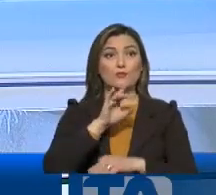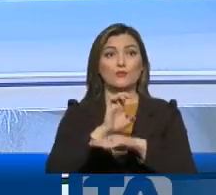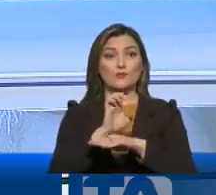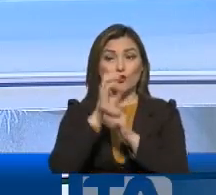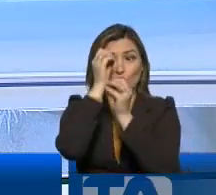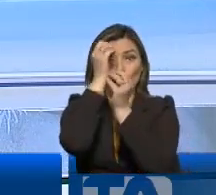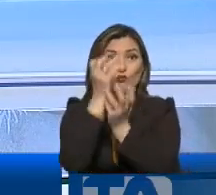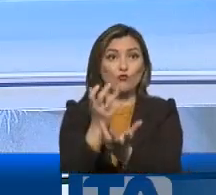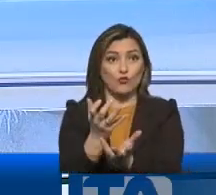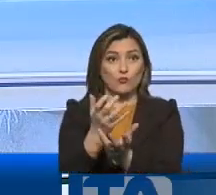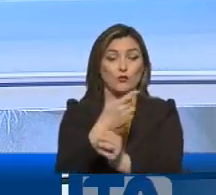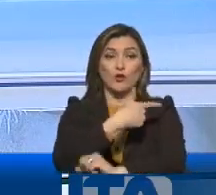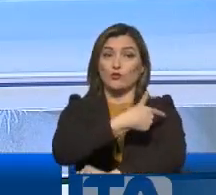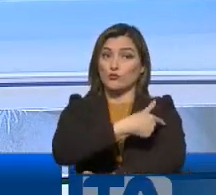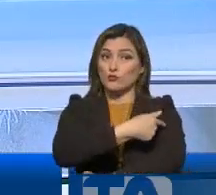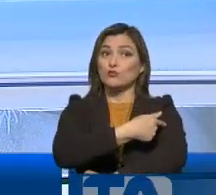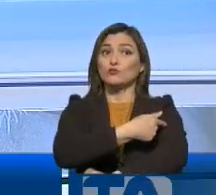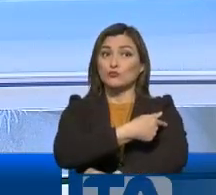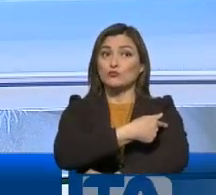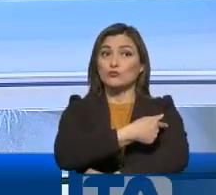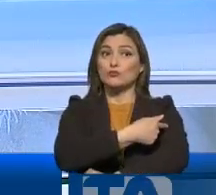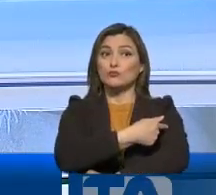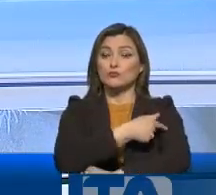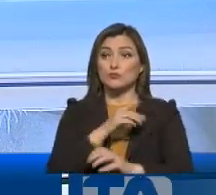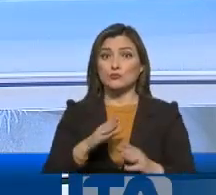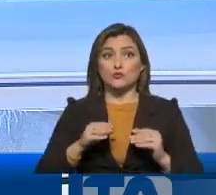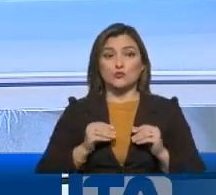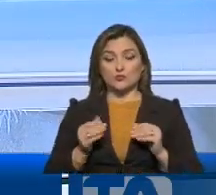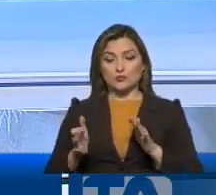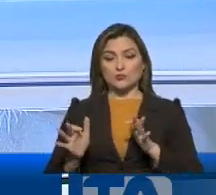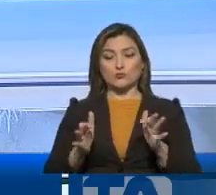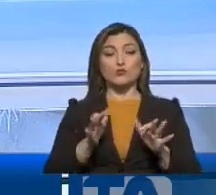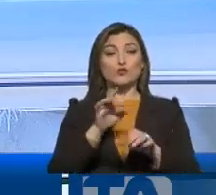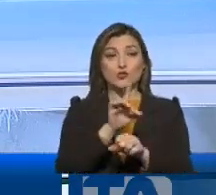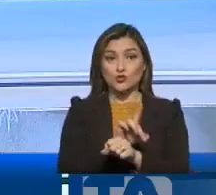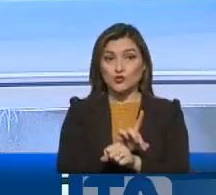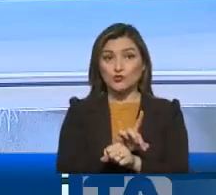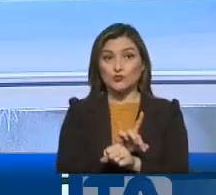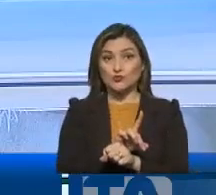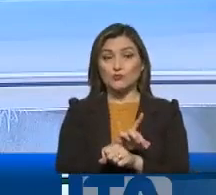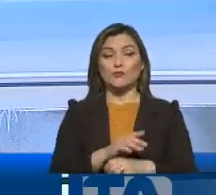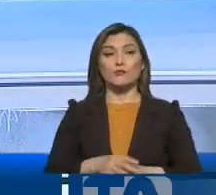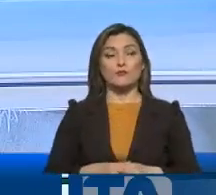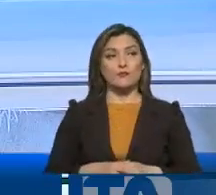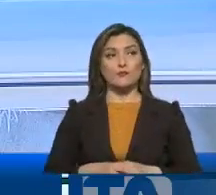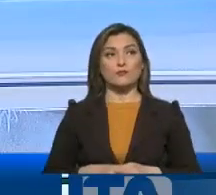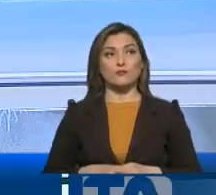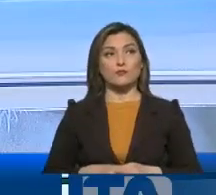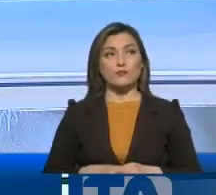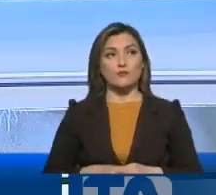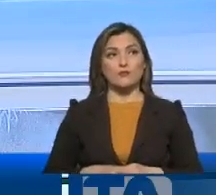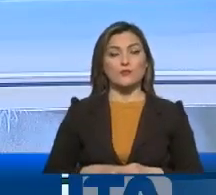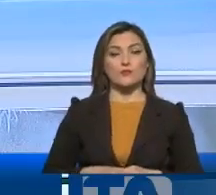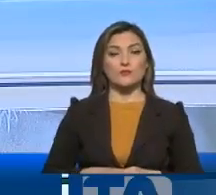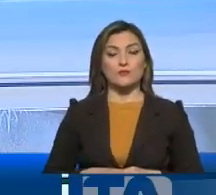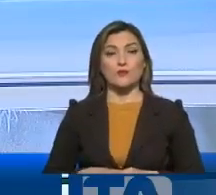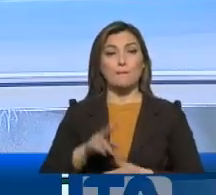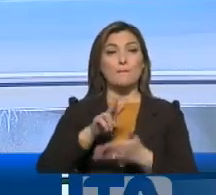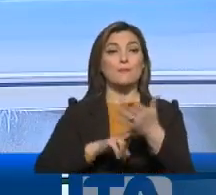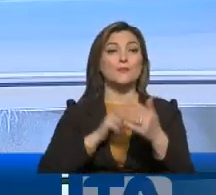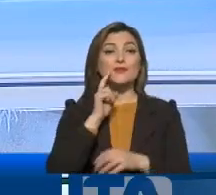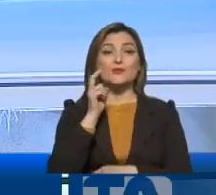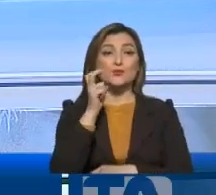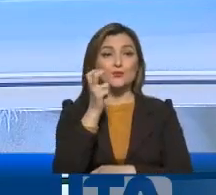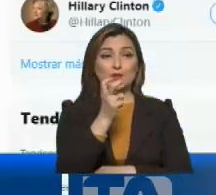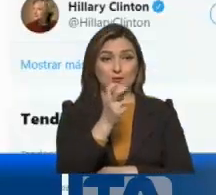informa que la colocación de vacunas se asume como tratamiento médico una de las consideraciones de la visa de turismo